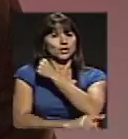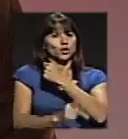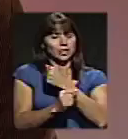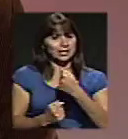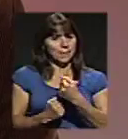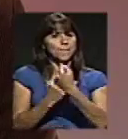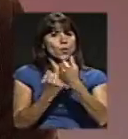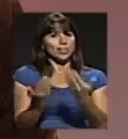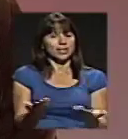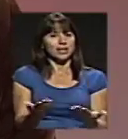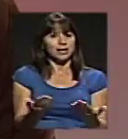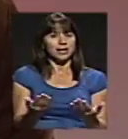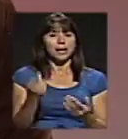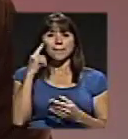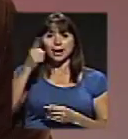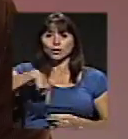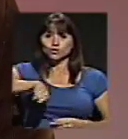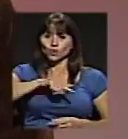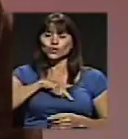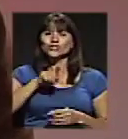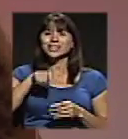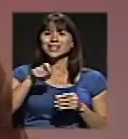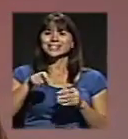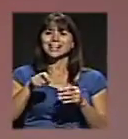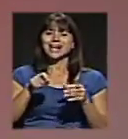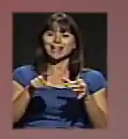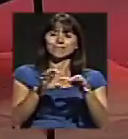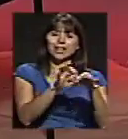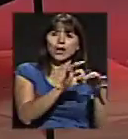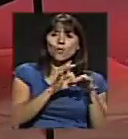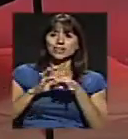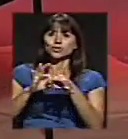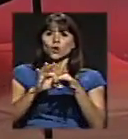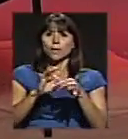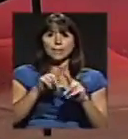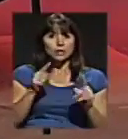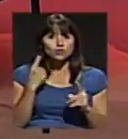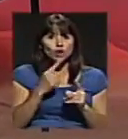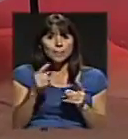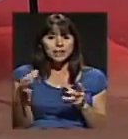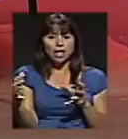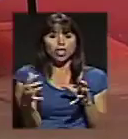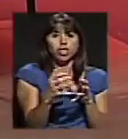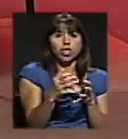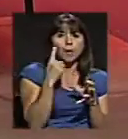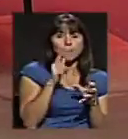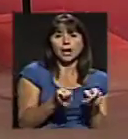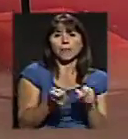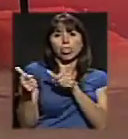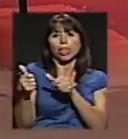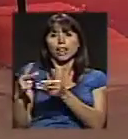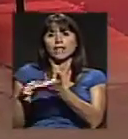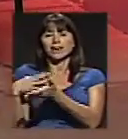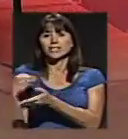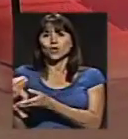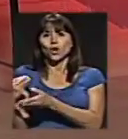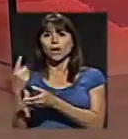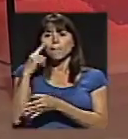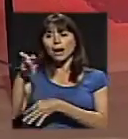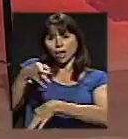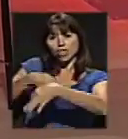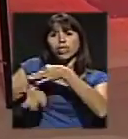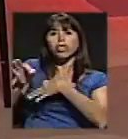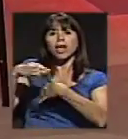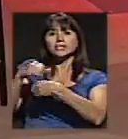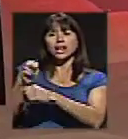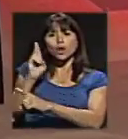coalición para nosotros es necesaria, pero no puede ser nada más un rejuntado para sacar a Liberación y venir a hacer lo mismo que Liberación. La coalición